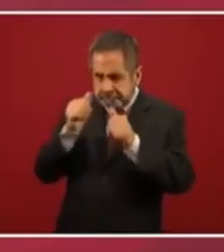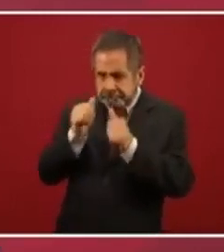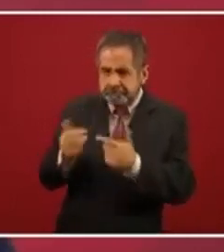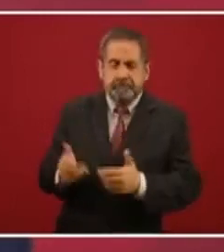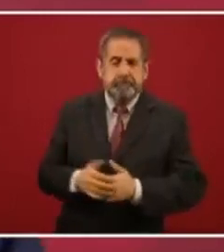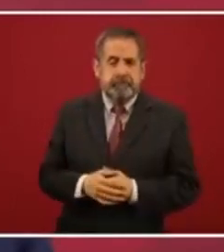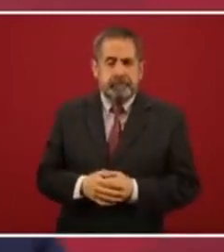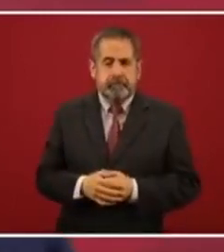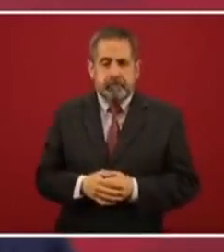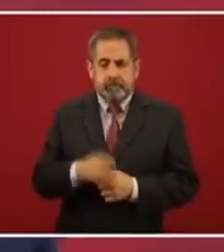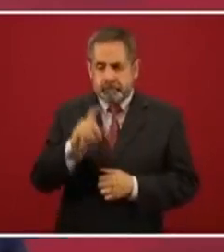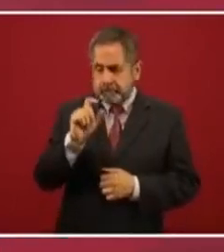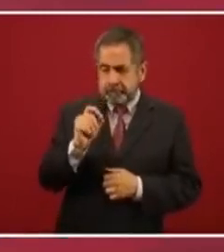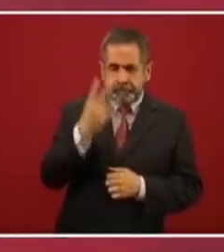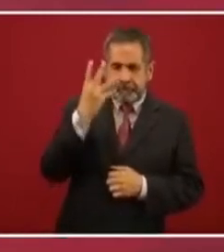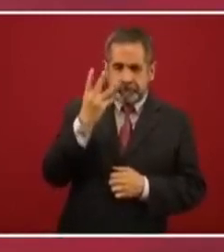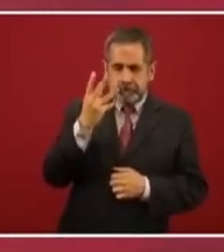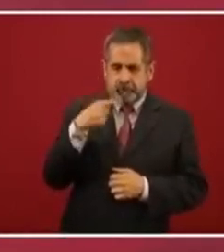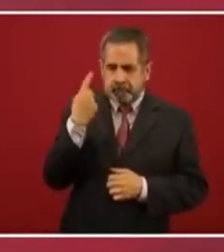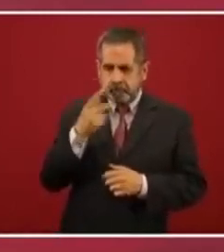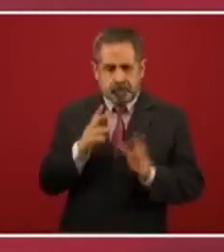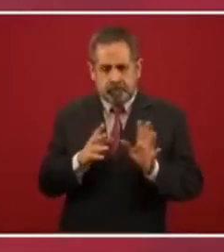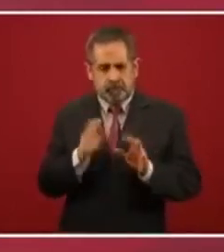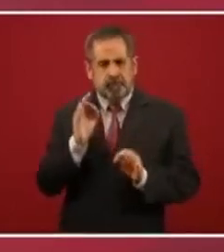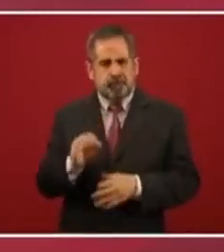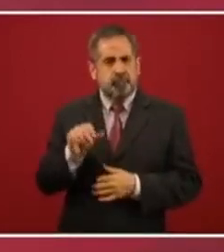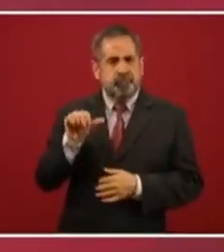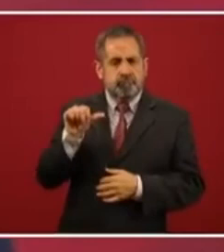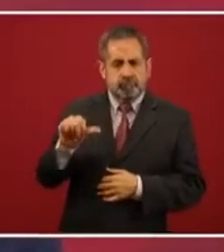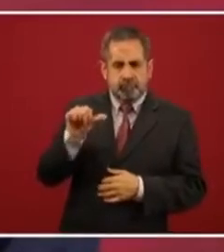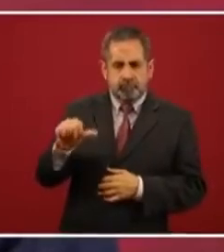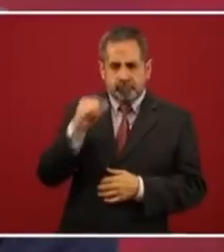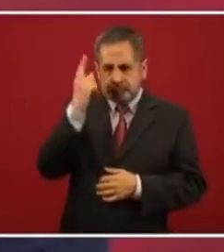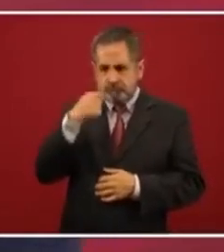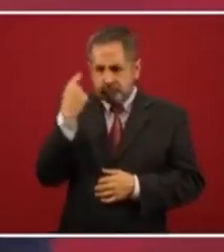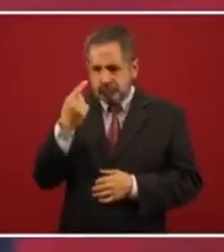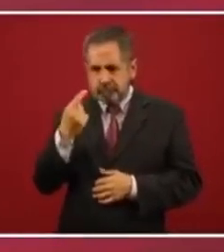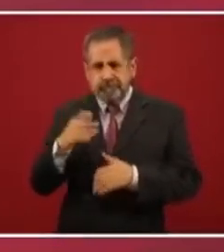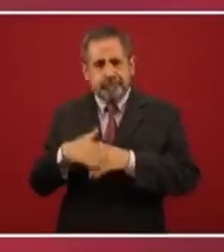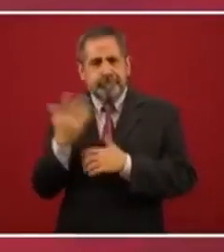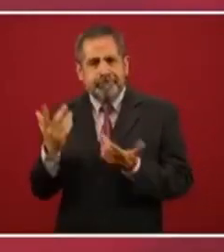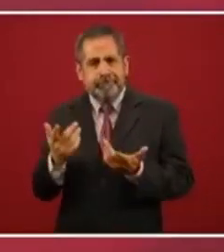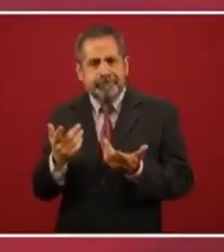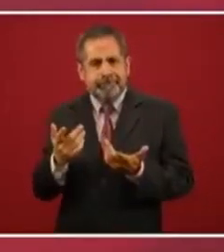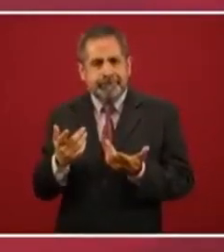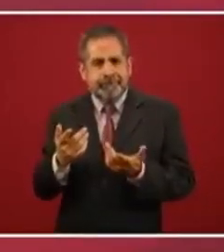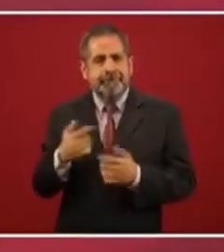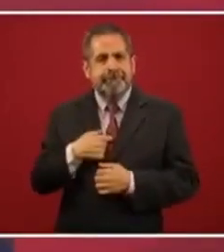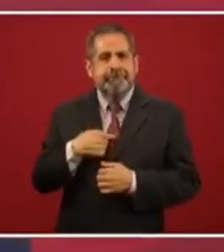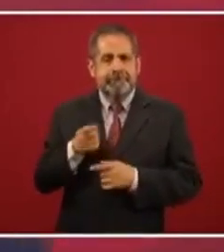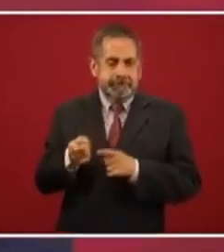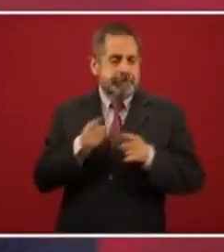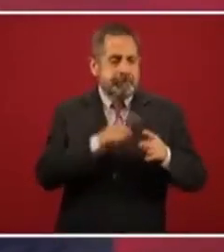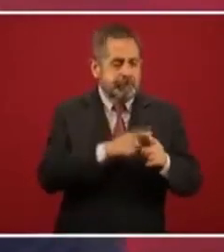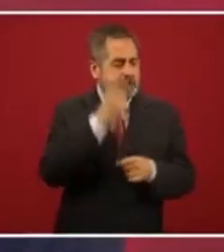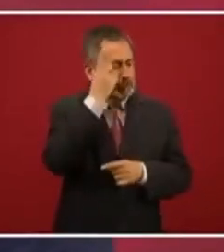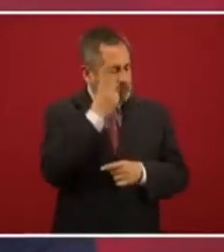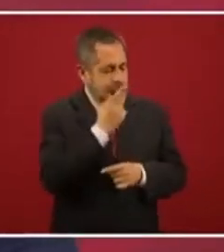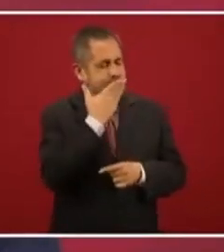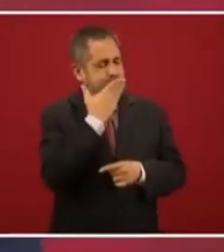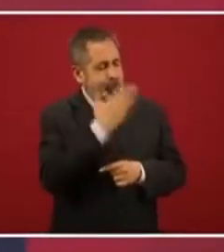y no las 24, 16, porque estoy durmiendo